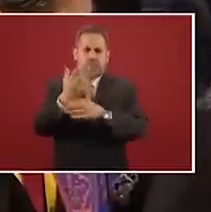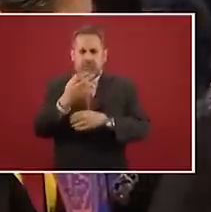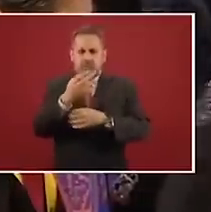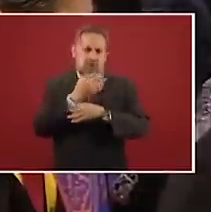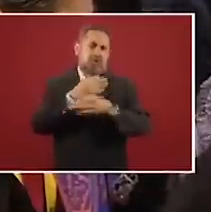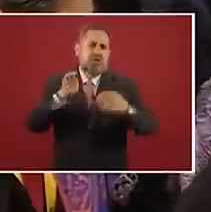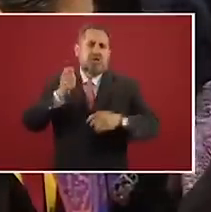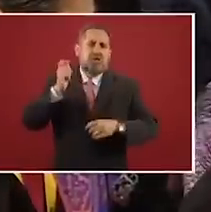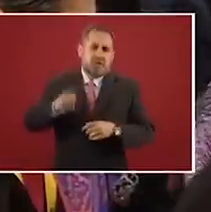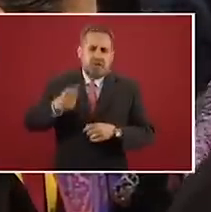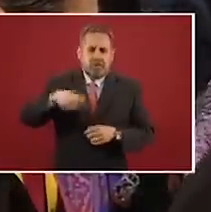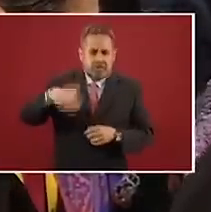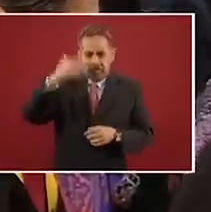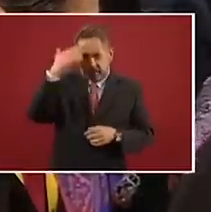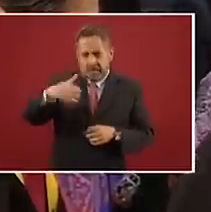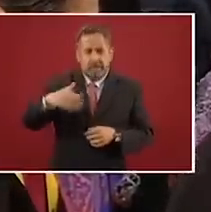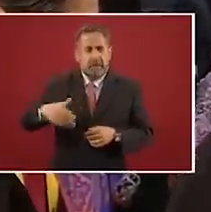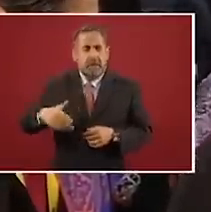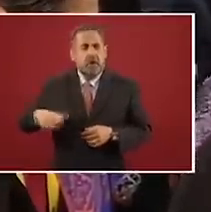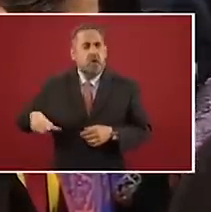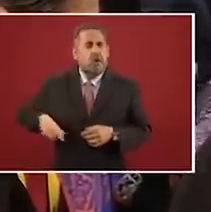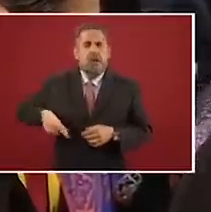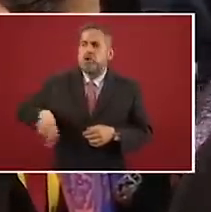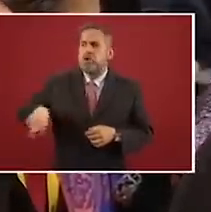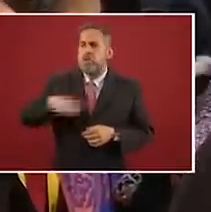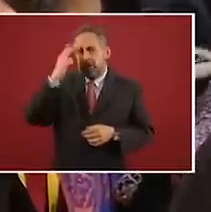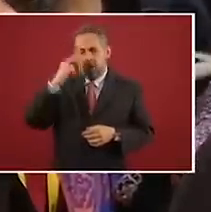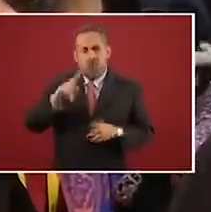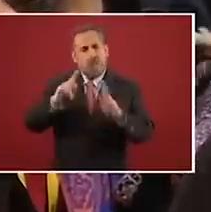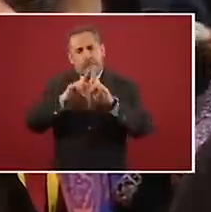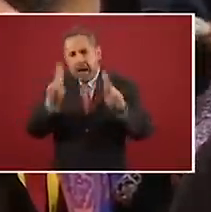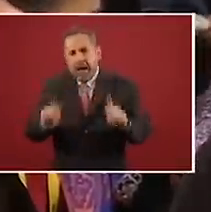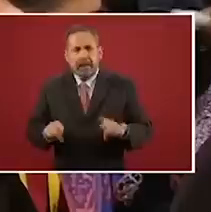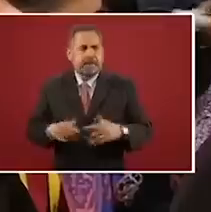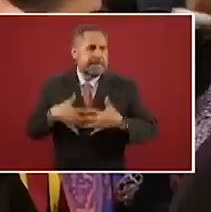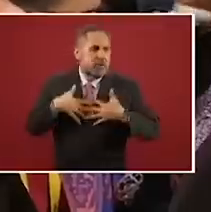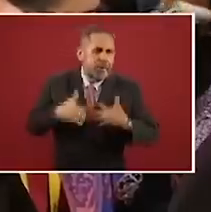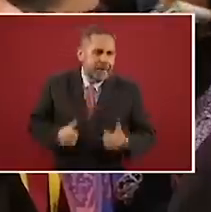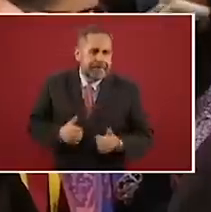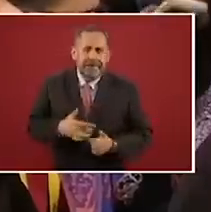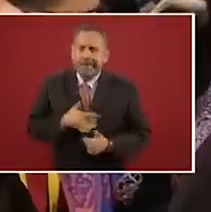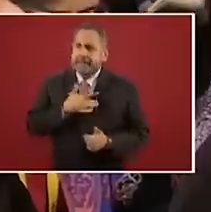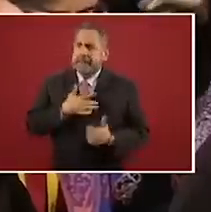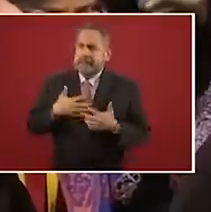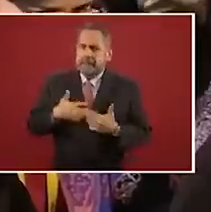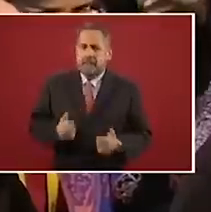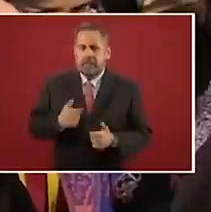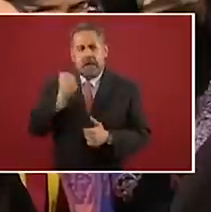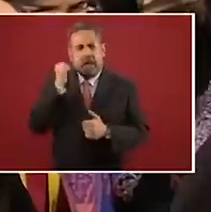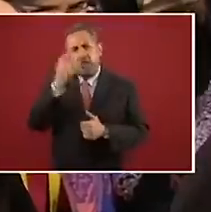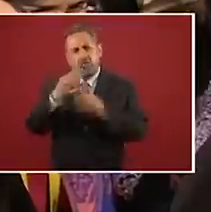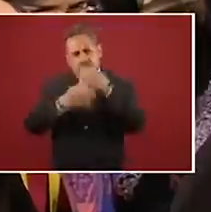que se sabe bien que es un gobierno de paz, humanista, y que sería importante escuchar algunas palabras de